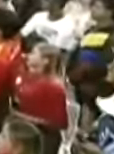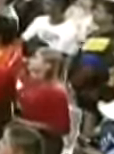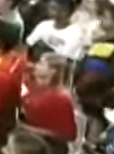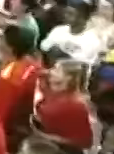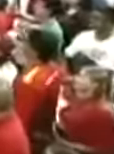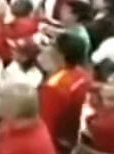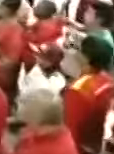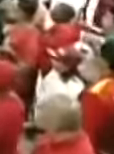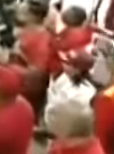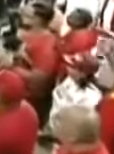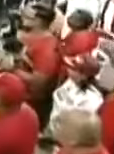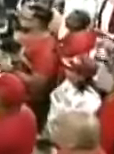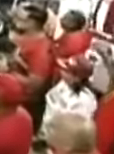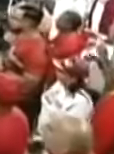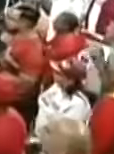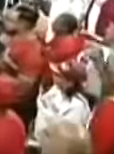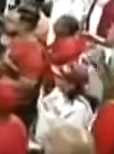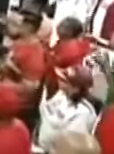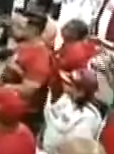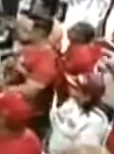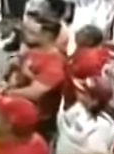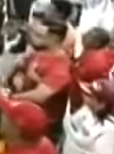Y Maduro.